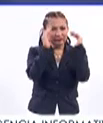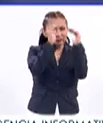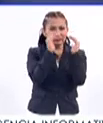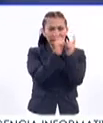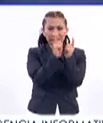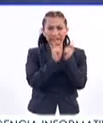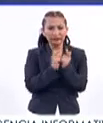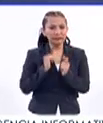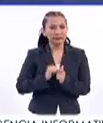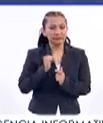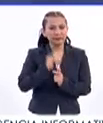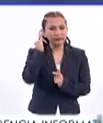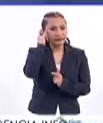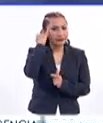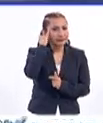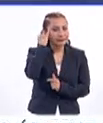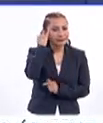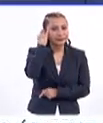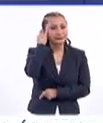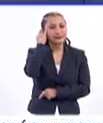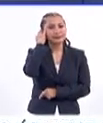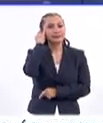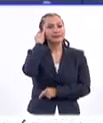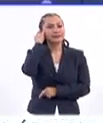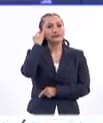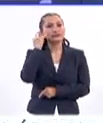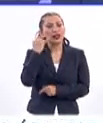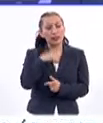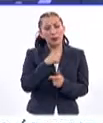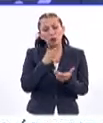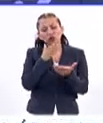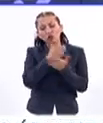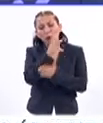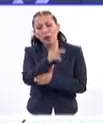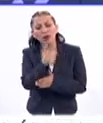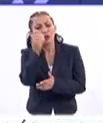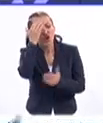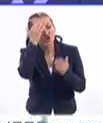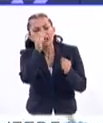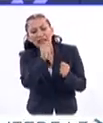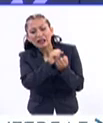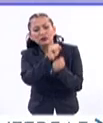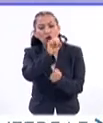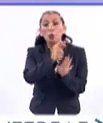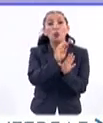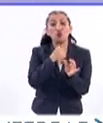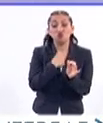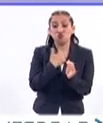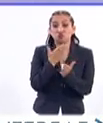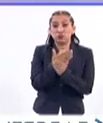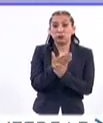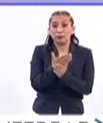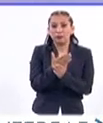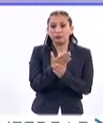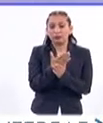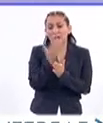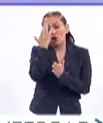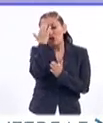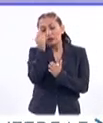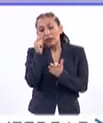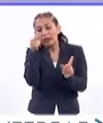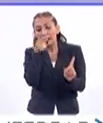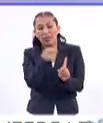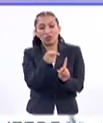pueblos originarios. Hay que acercarnos a esos pueblos. ¿Cómo nos podemos acercar? Conociéndolos,